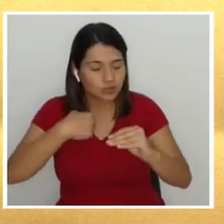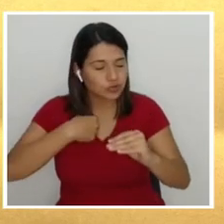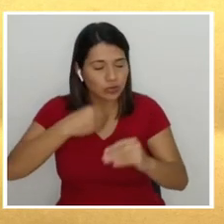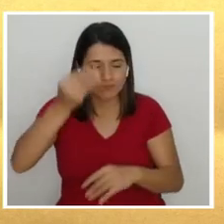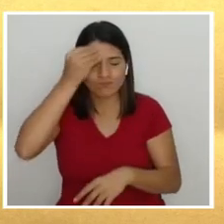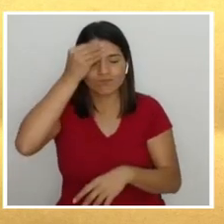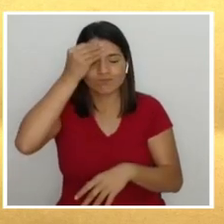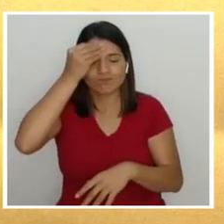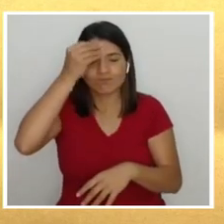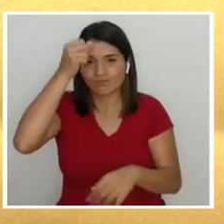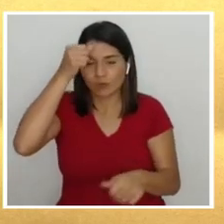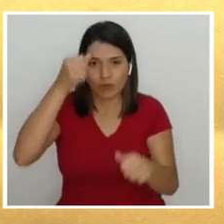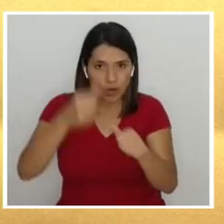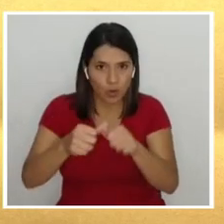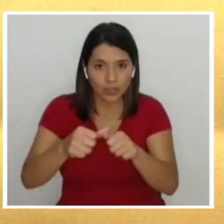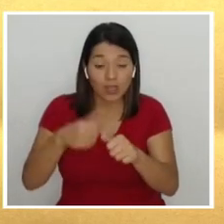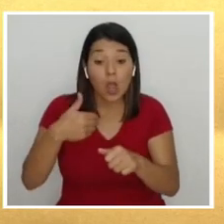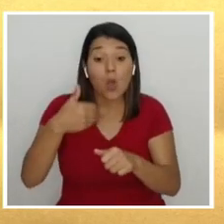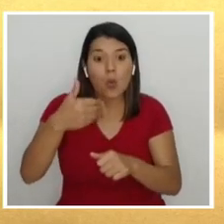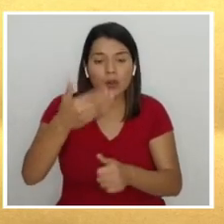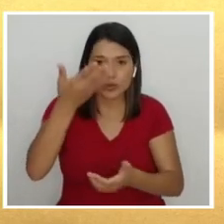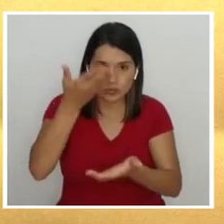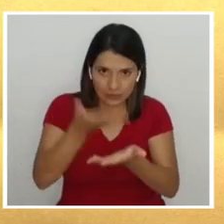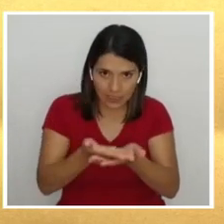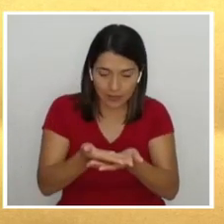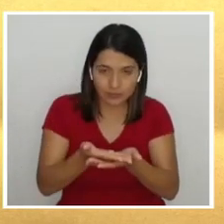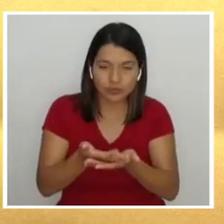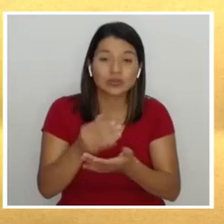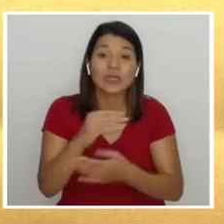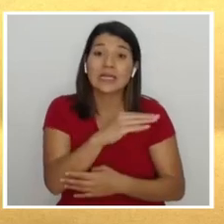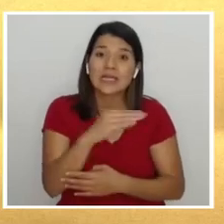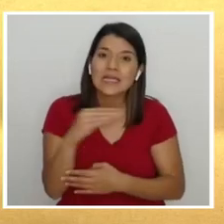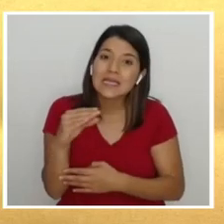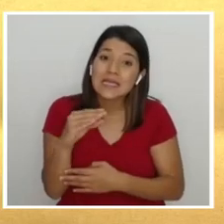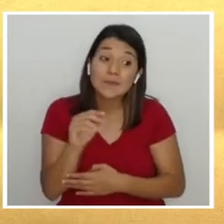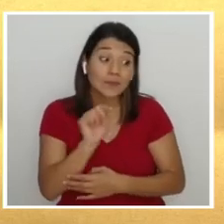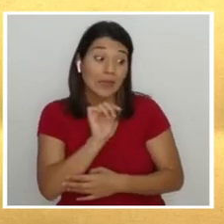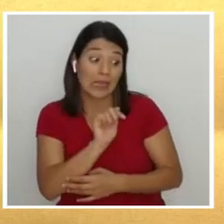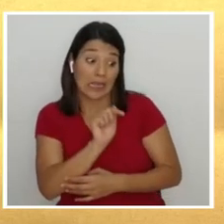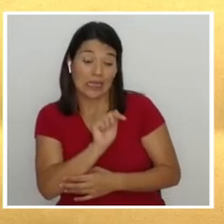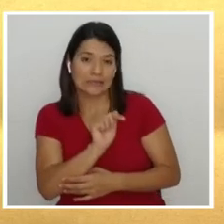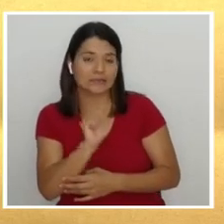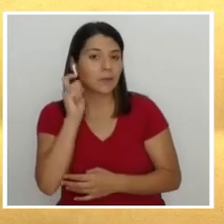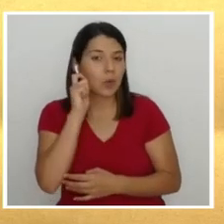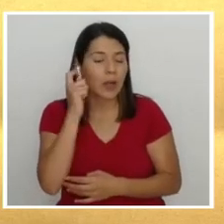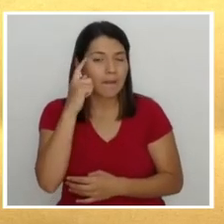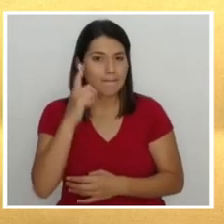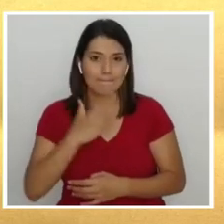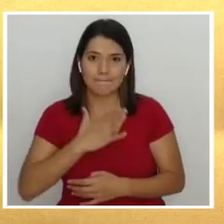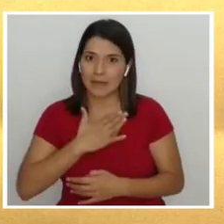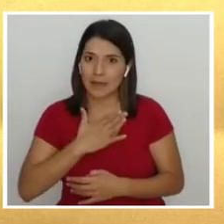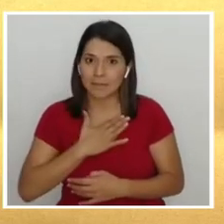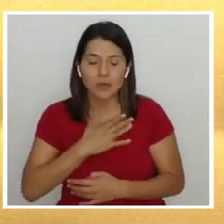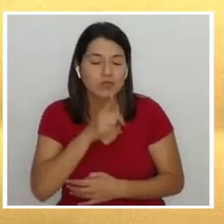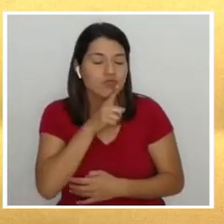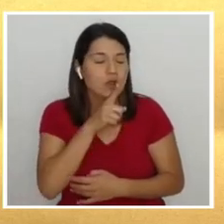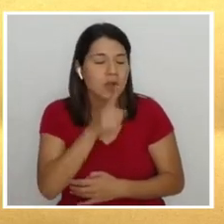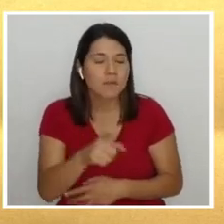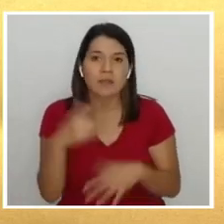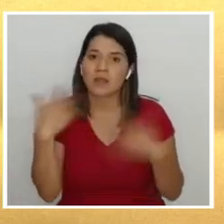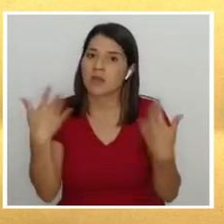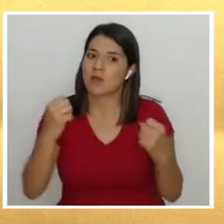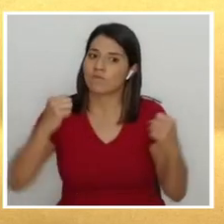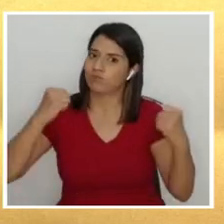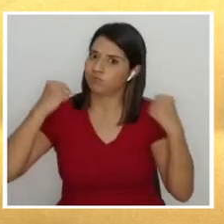memoria en el momento que llegamos ahí. Y esa señora para mí es una heroína, es una mujer